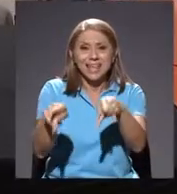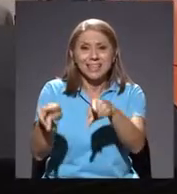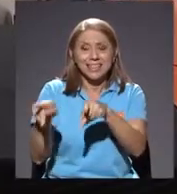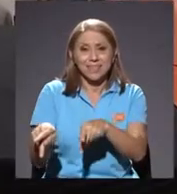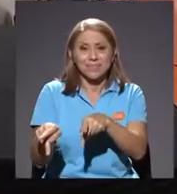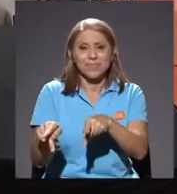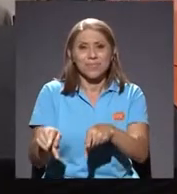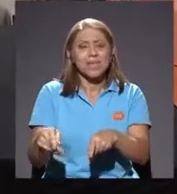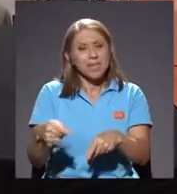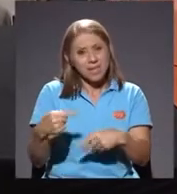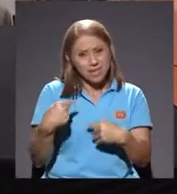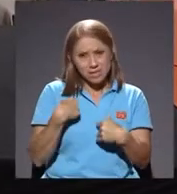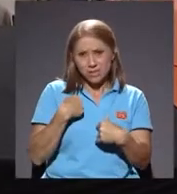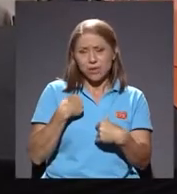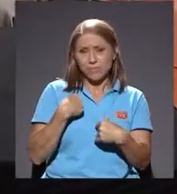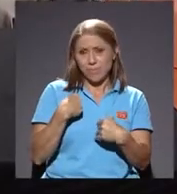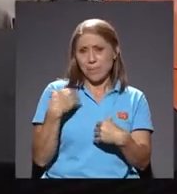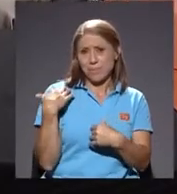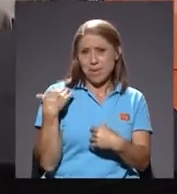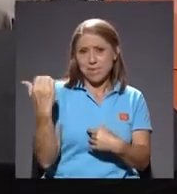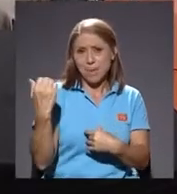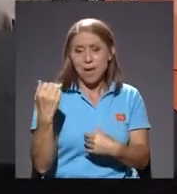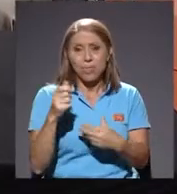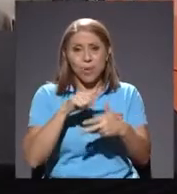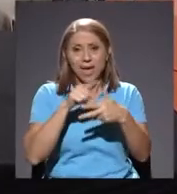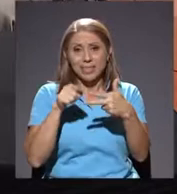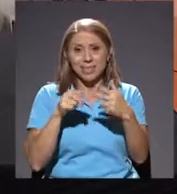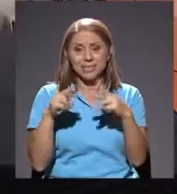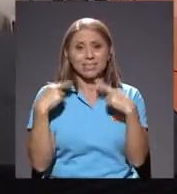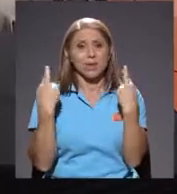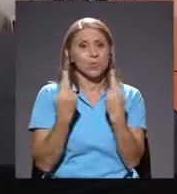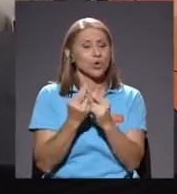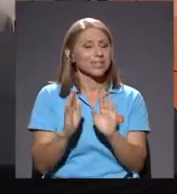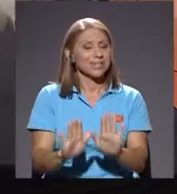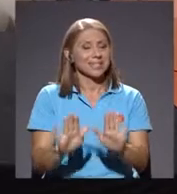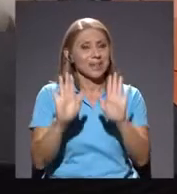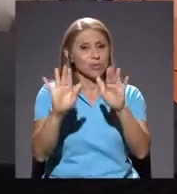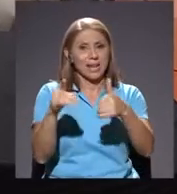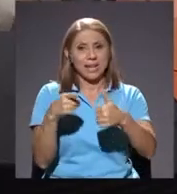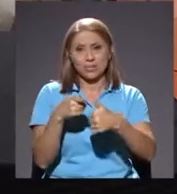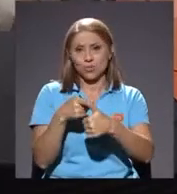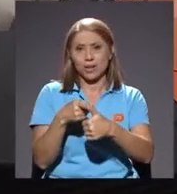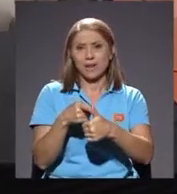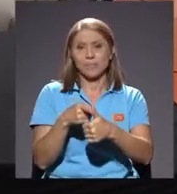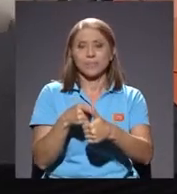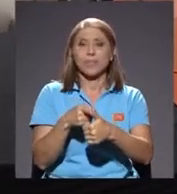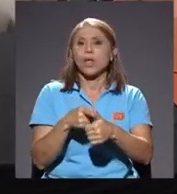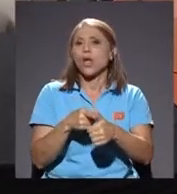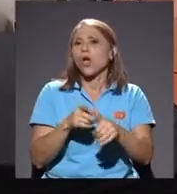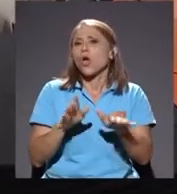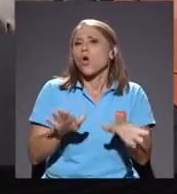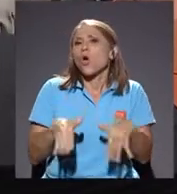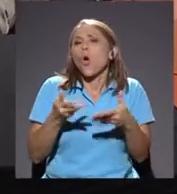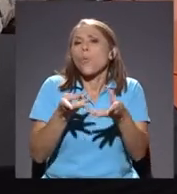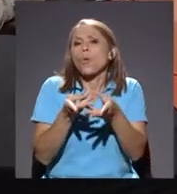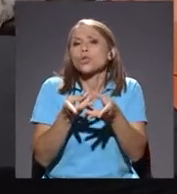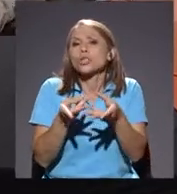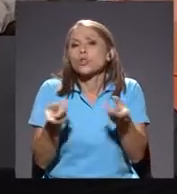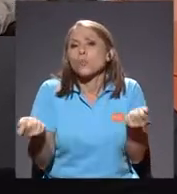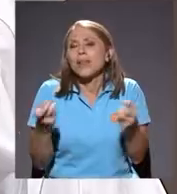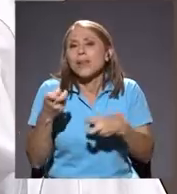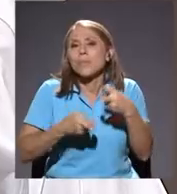me han llamado a tres reuniones extraordinarias una vez sobre cómo resolver problemas listas de